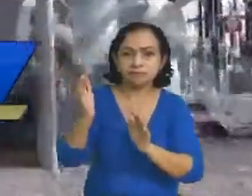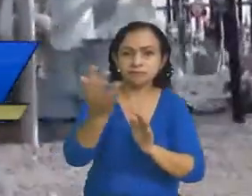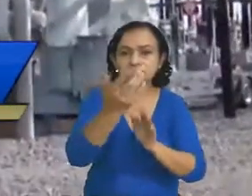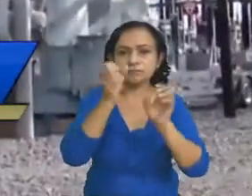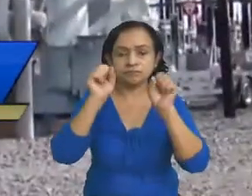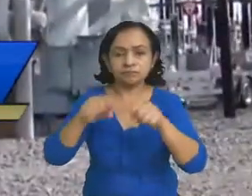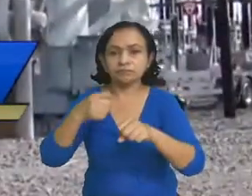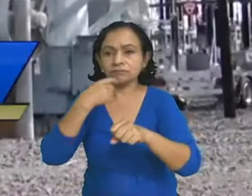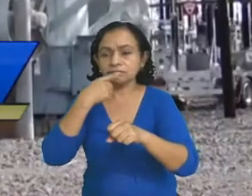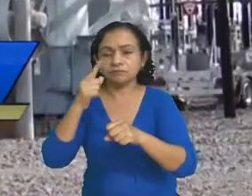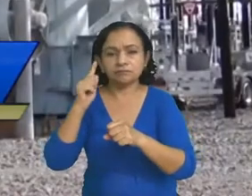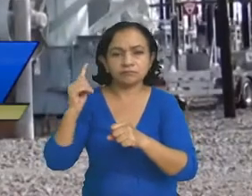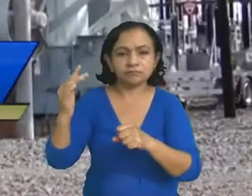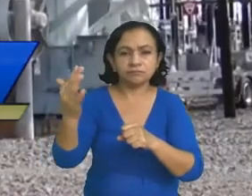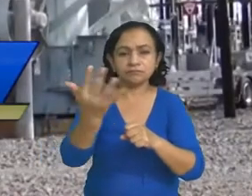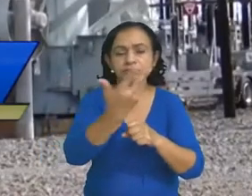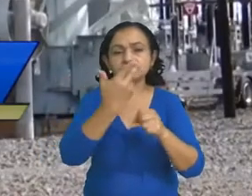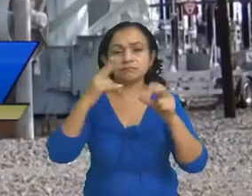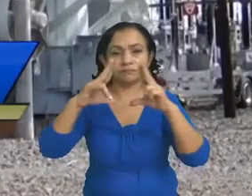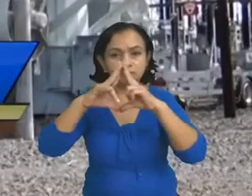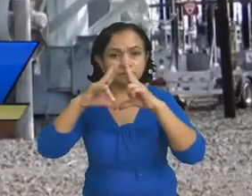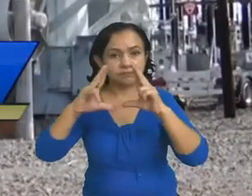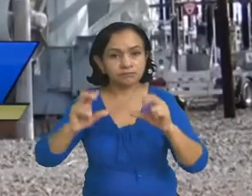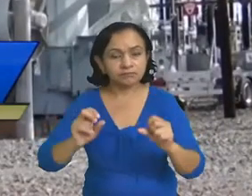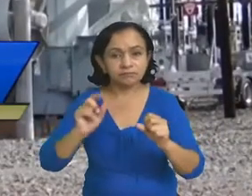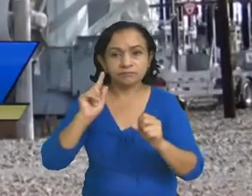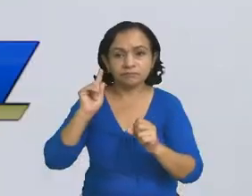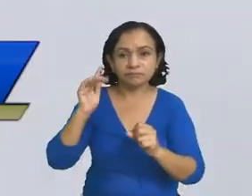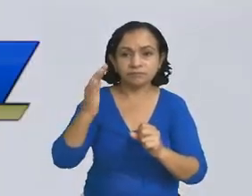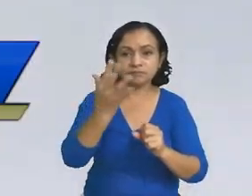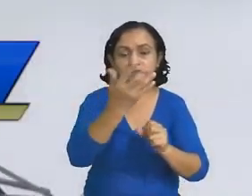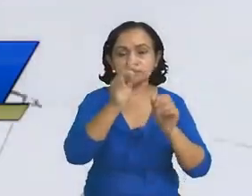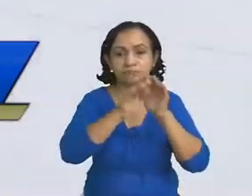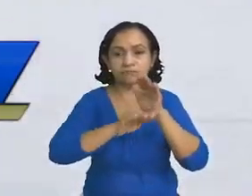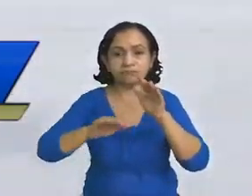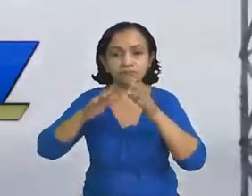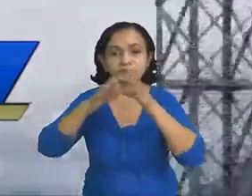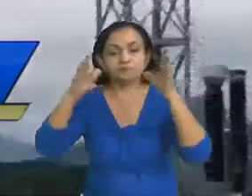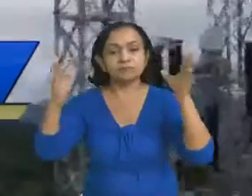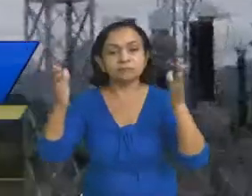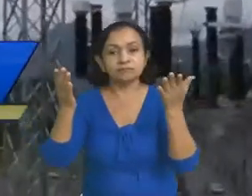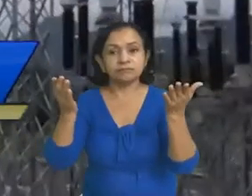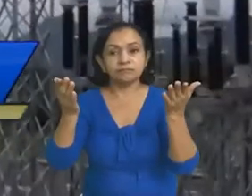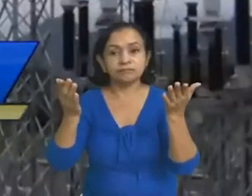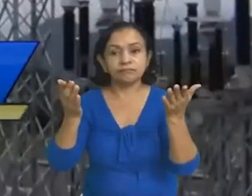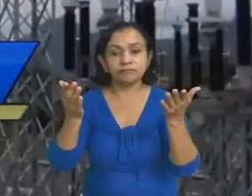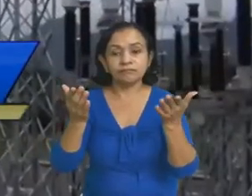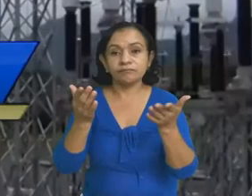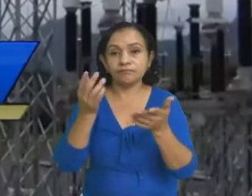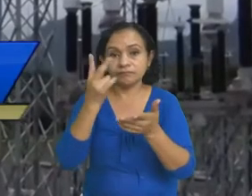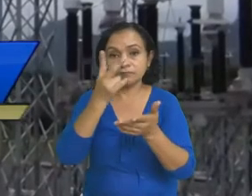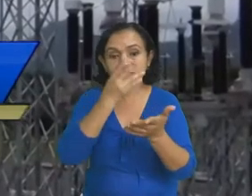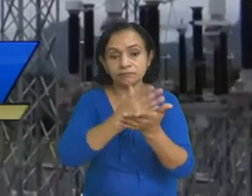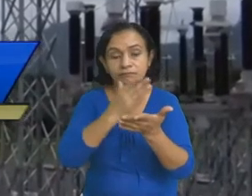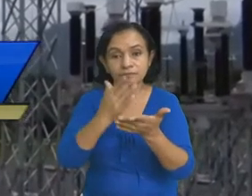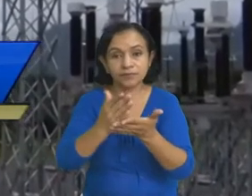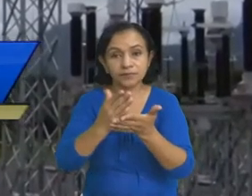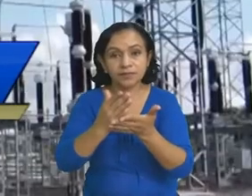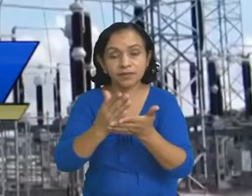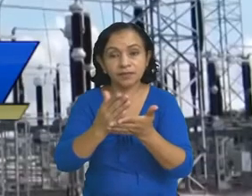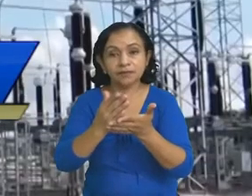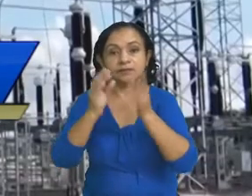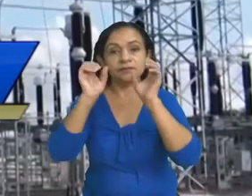decir casi todo el territorio, como tú dices, ¿verdad? De todo el país. Hemos ampliado bastante lo que es el sistema, hemos duplicado